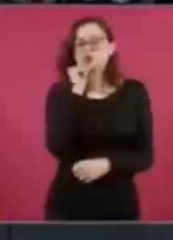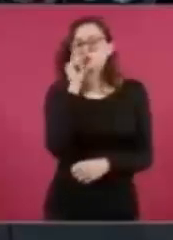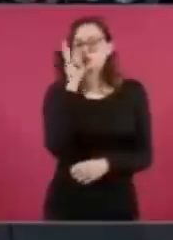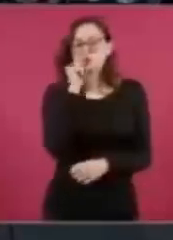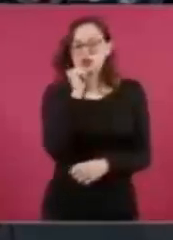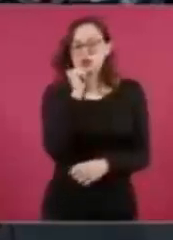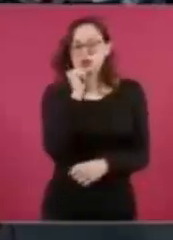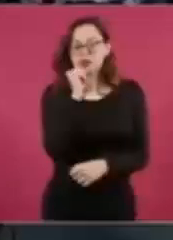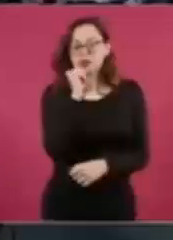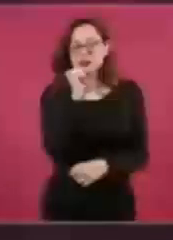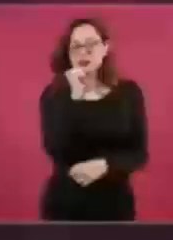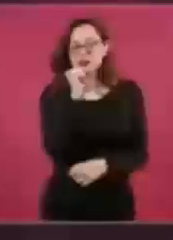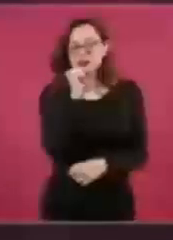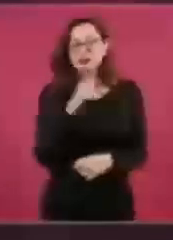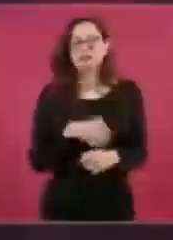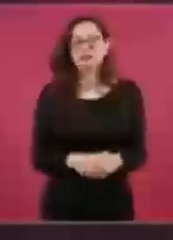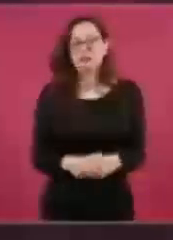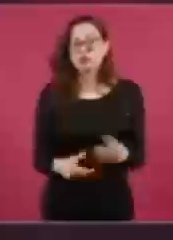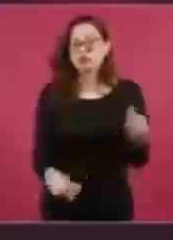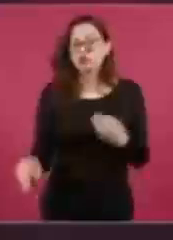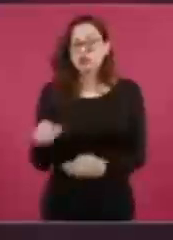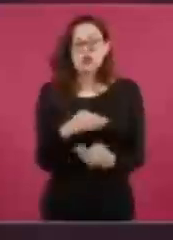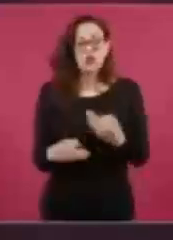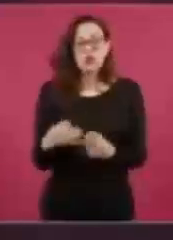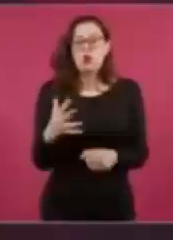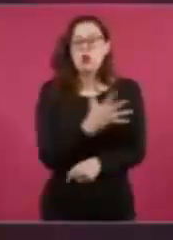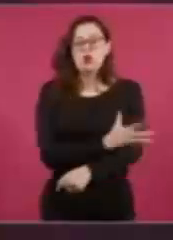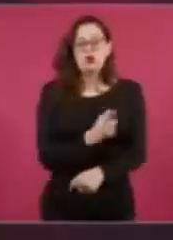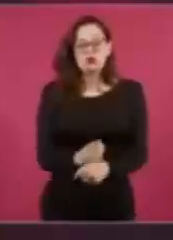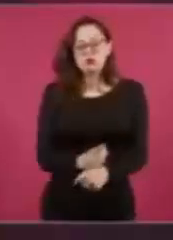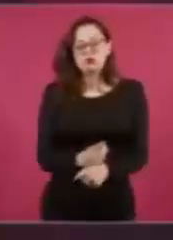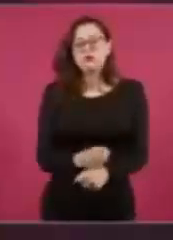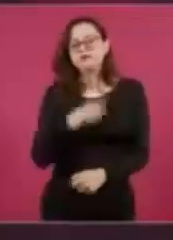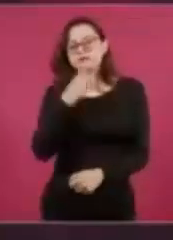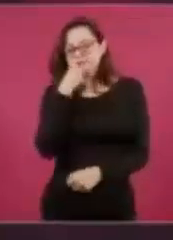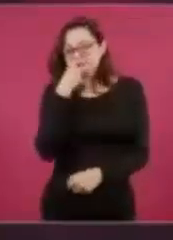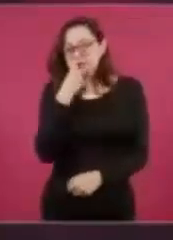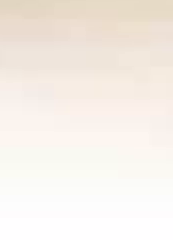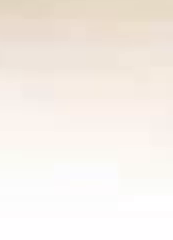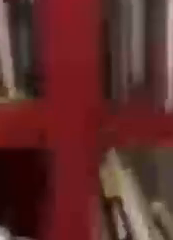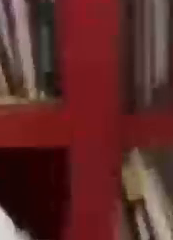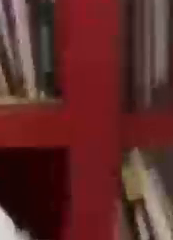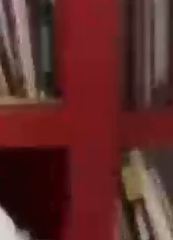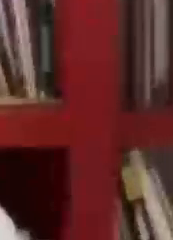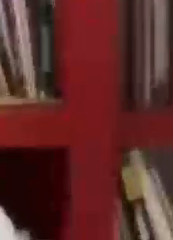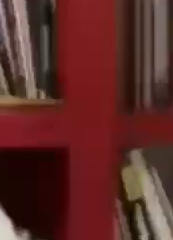que ver con la investigación que está pidiendo el presidente Andrés